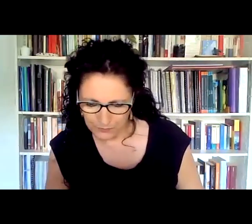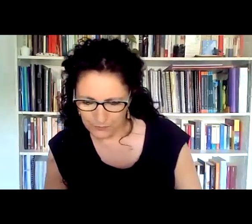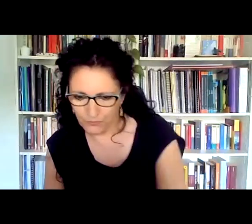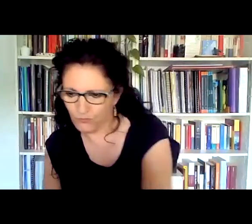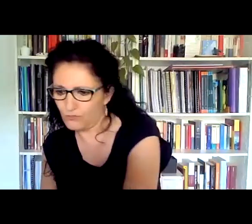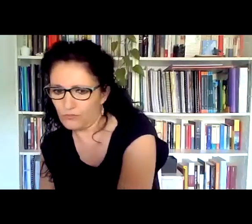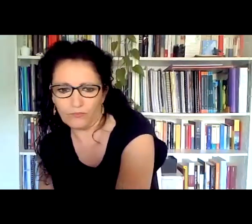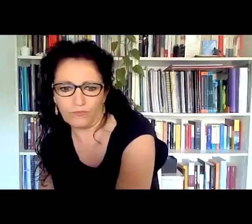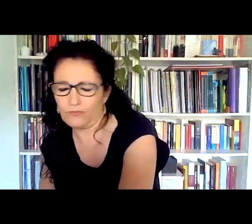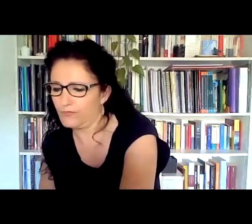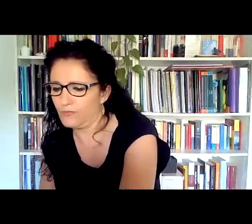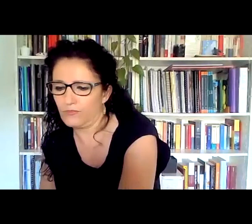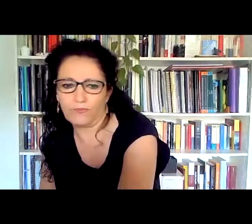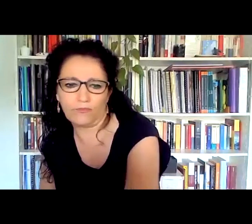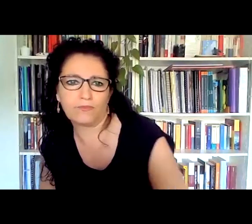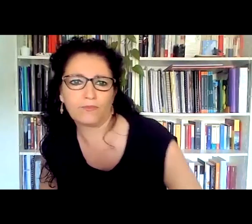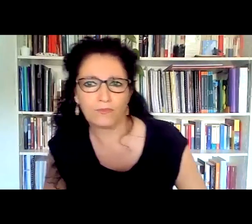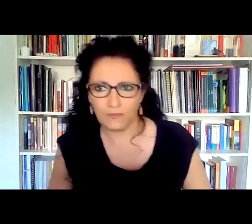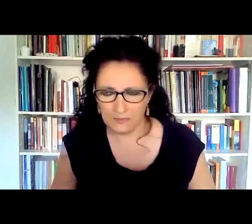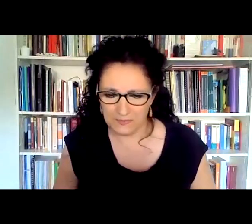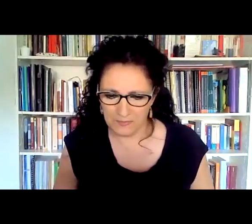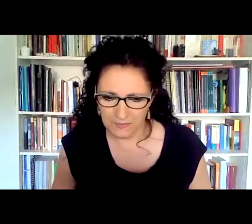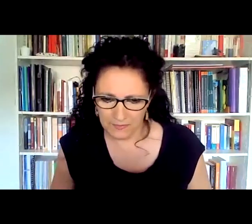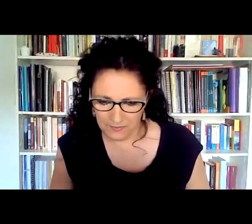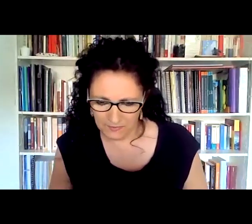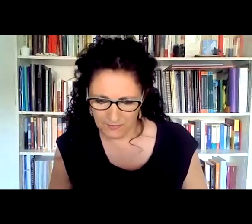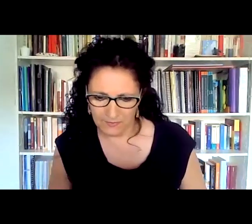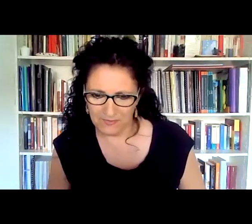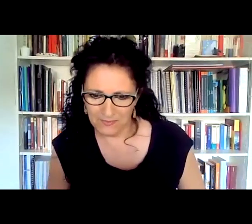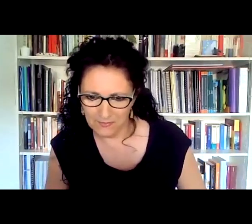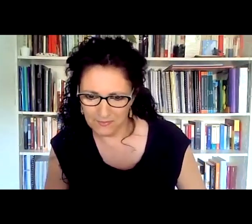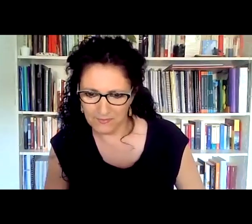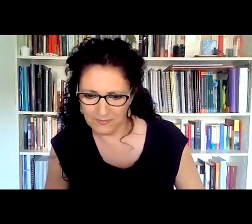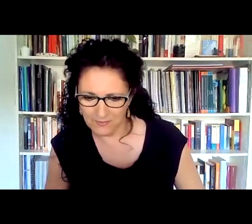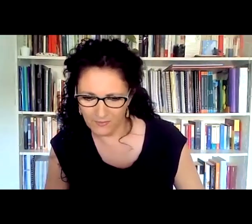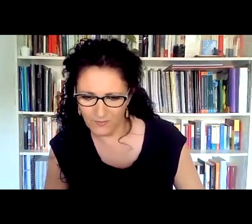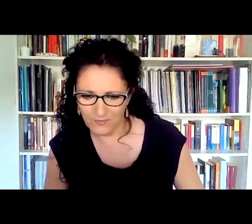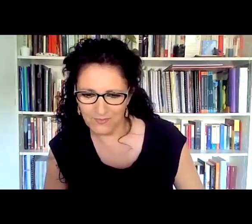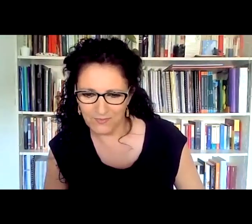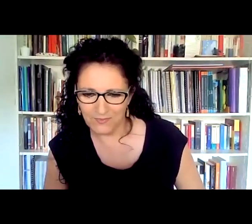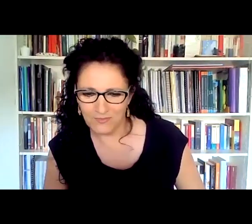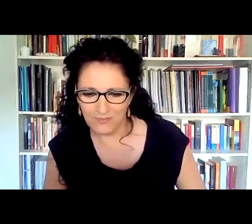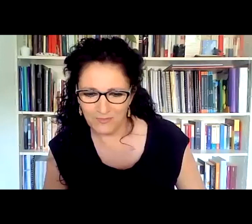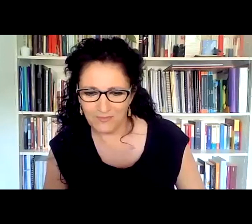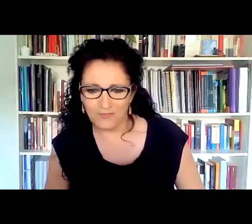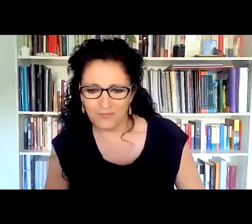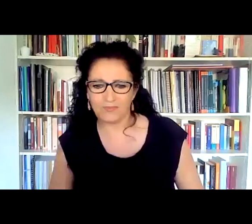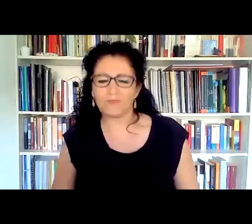situación económica y a los bajos salarios que perciben.